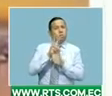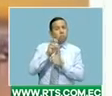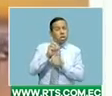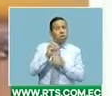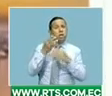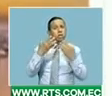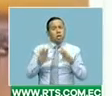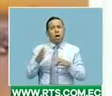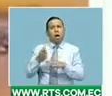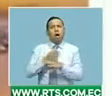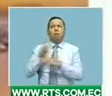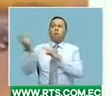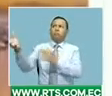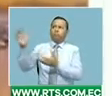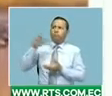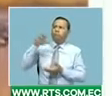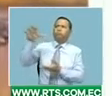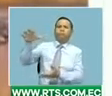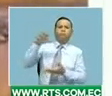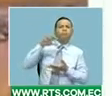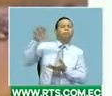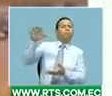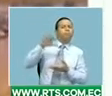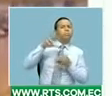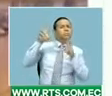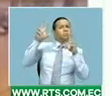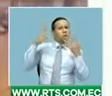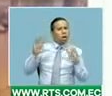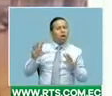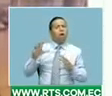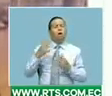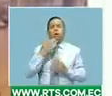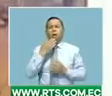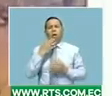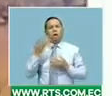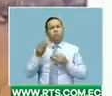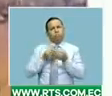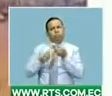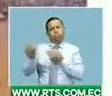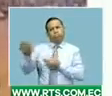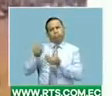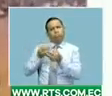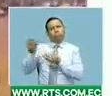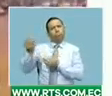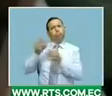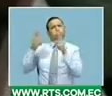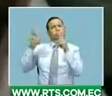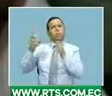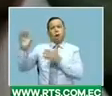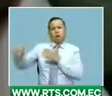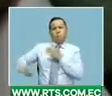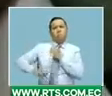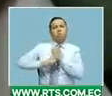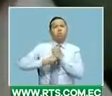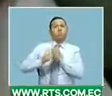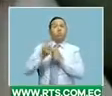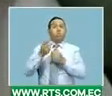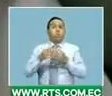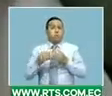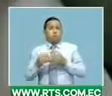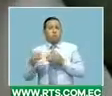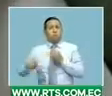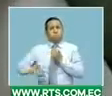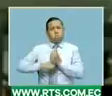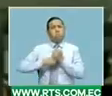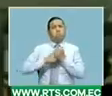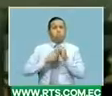de nuestras exportaciones no petroleras, 2.159 millones de ingresos para el Ecuador. Y es que efectivamente, Estados